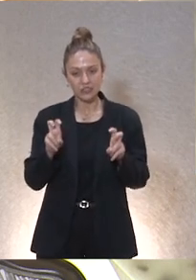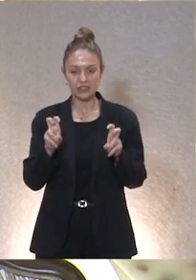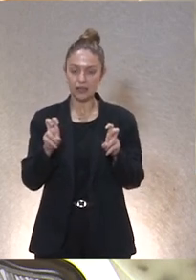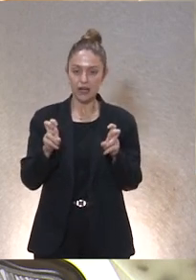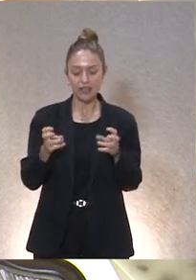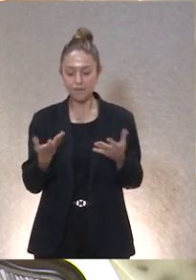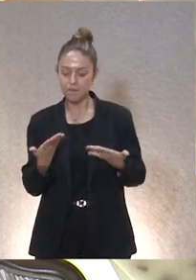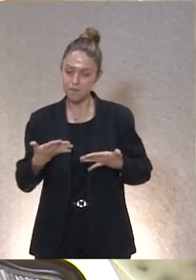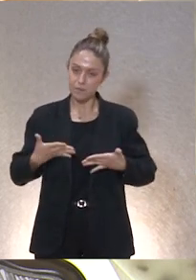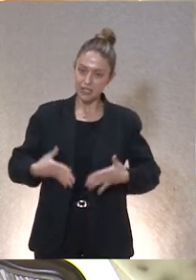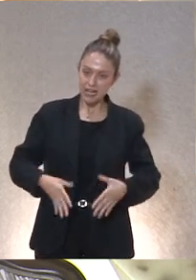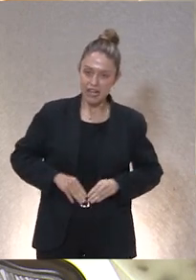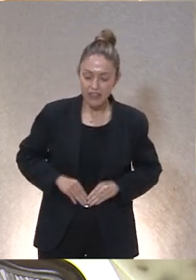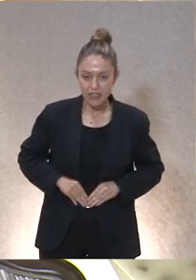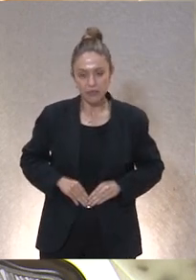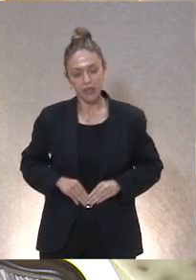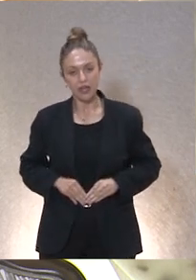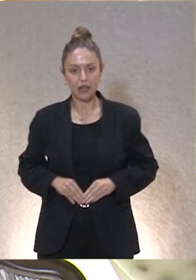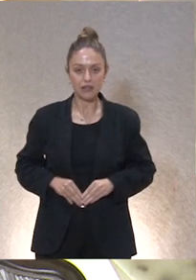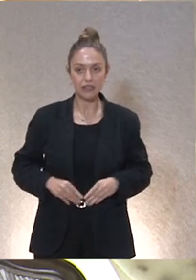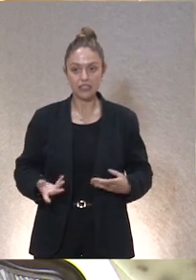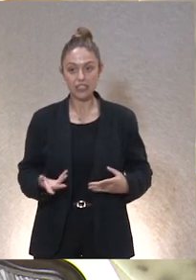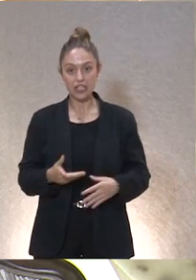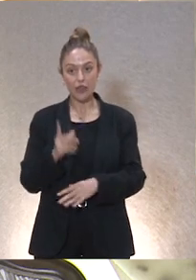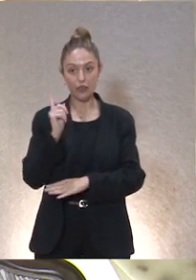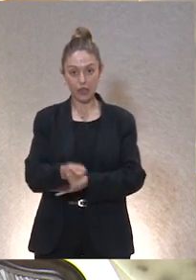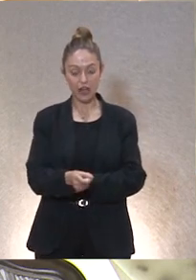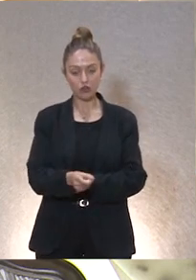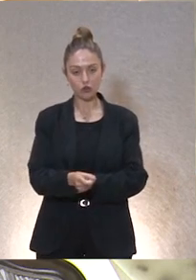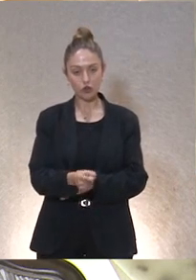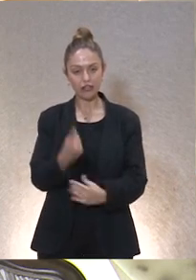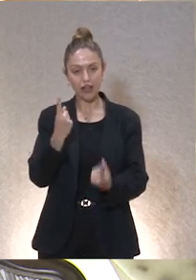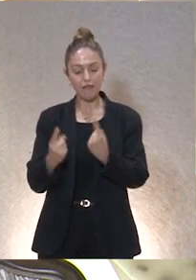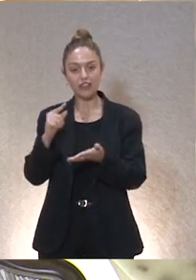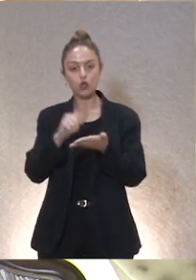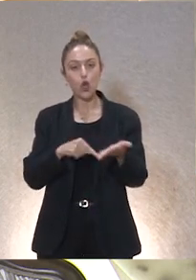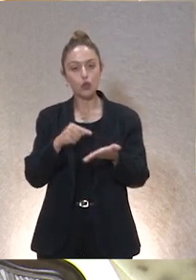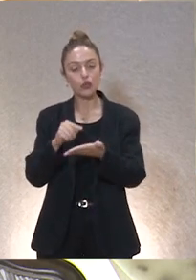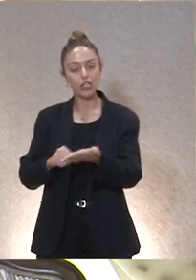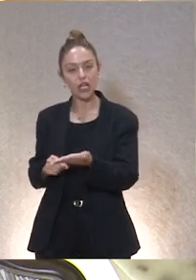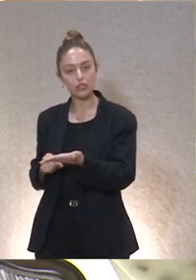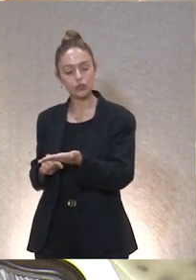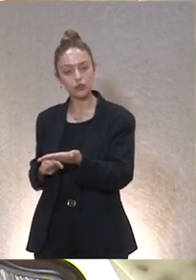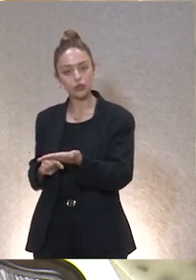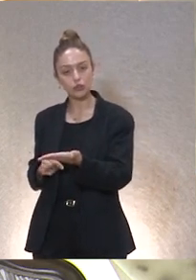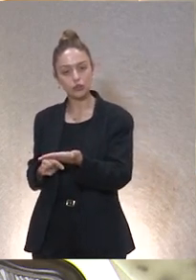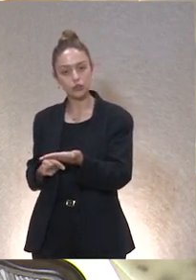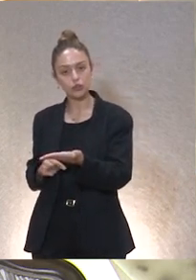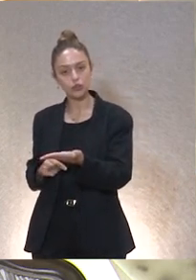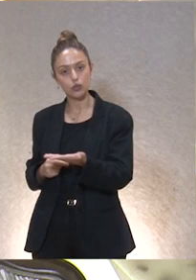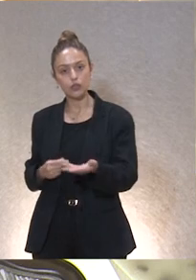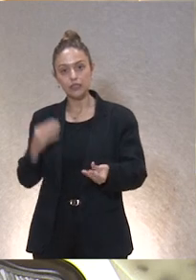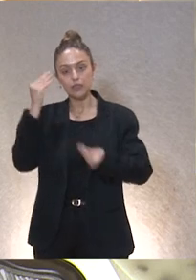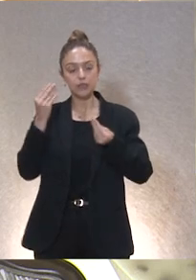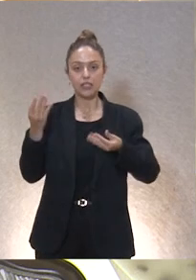hemos asimilado y los propios directores contratan a gente y y piensan que son